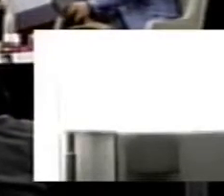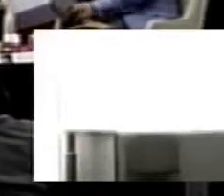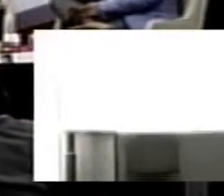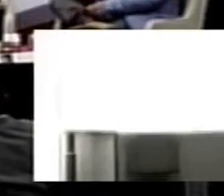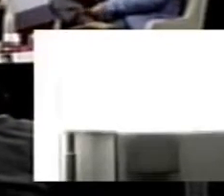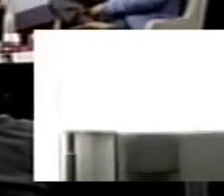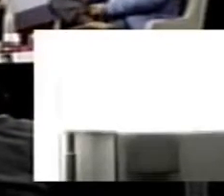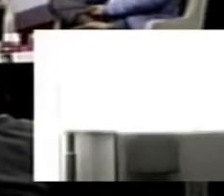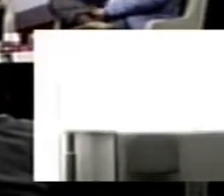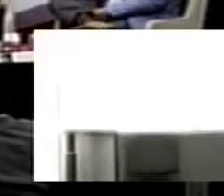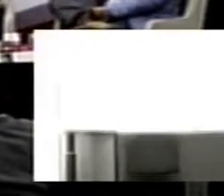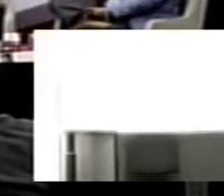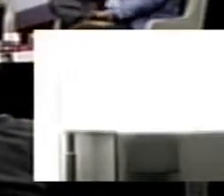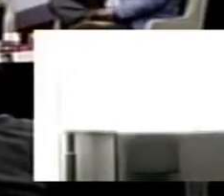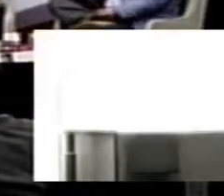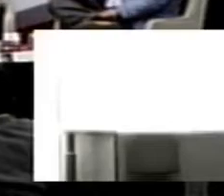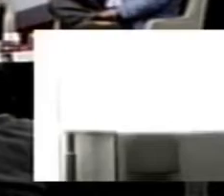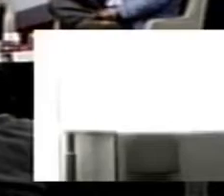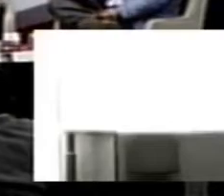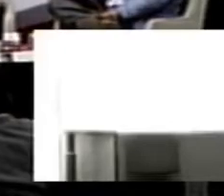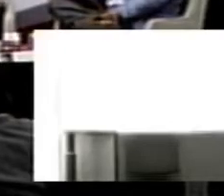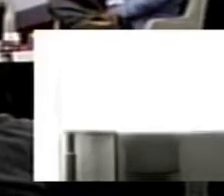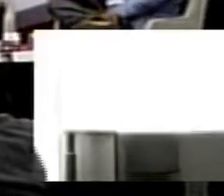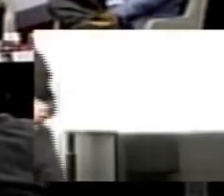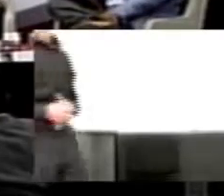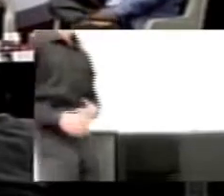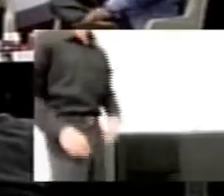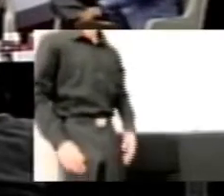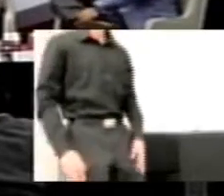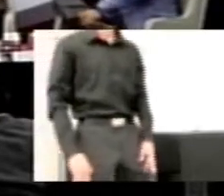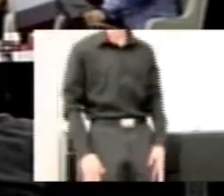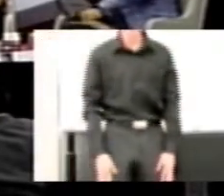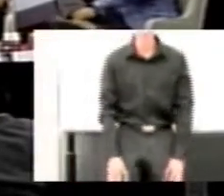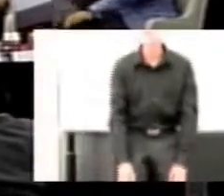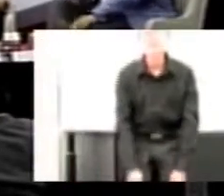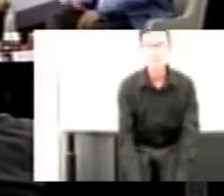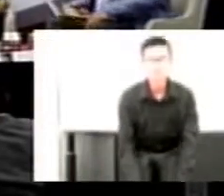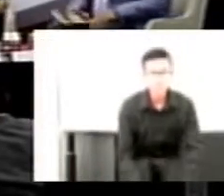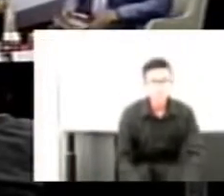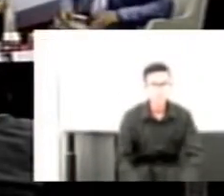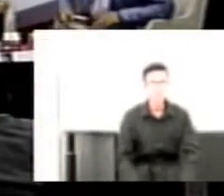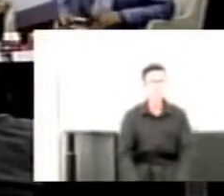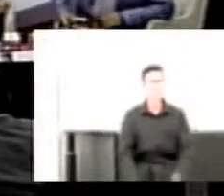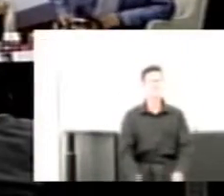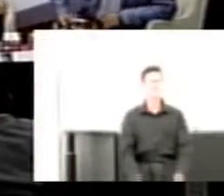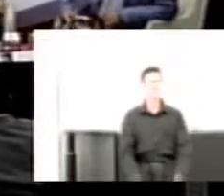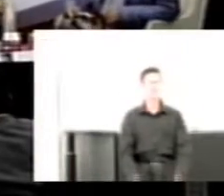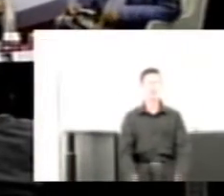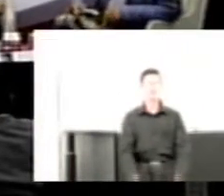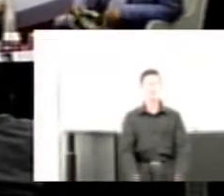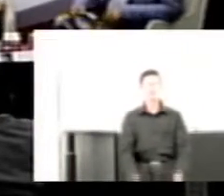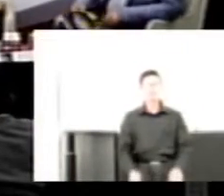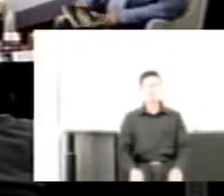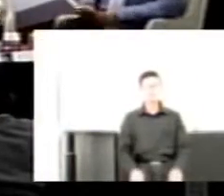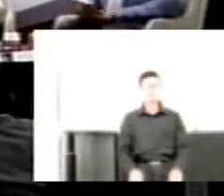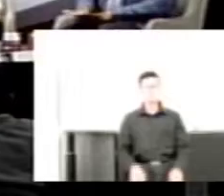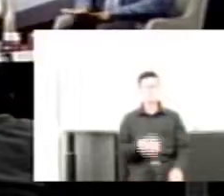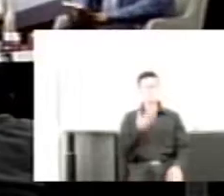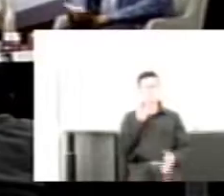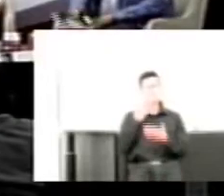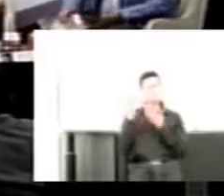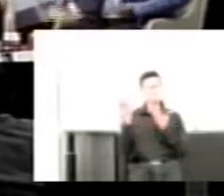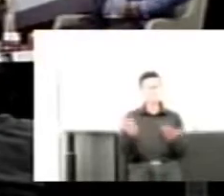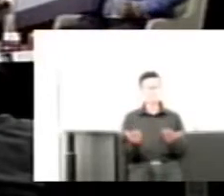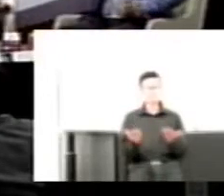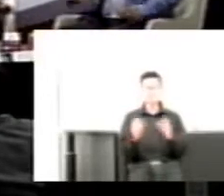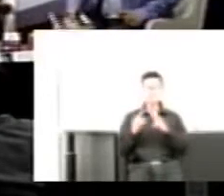cordial bienvenida a la presentación del libro Los escenarios electoral e ideológico en el sistema de partidos mexicano, que se